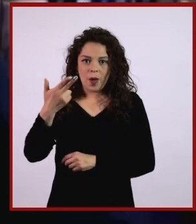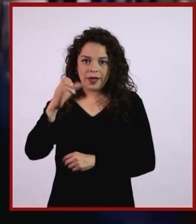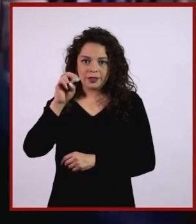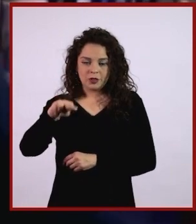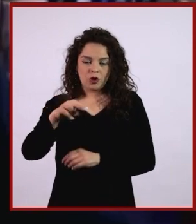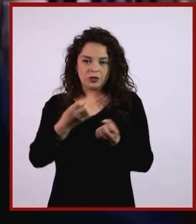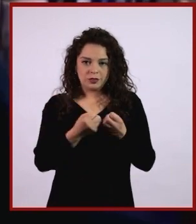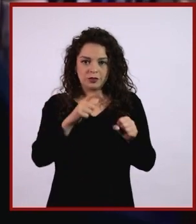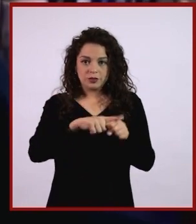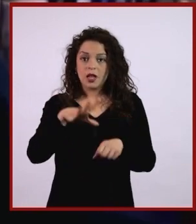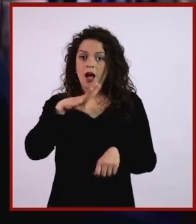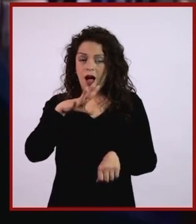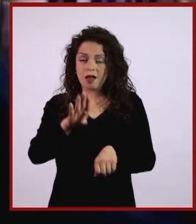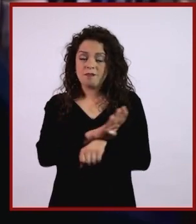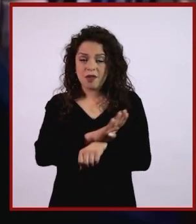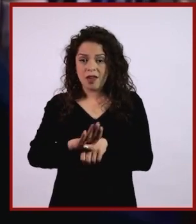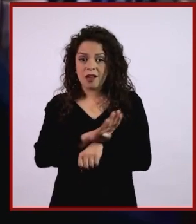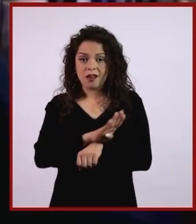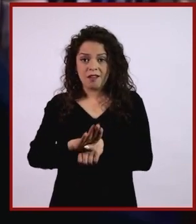tener beneficios